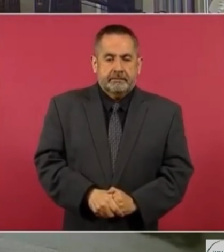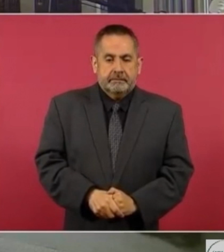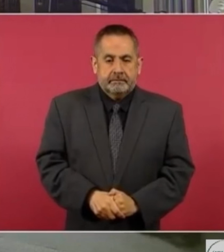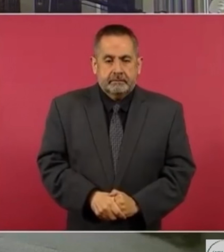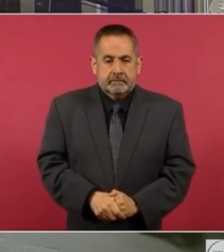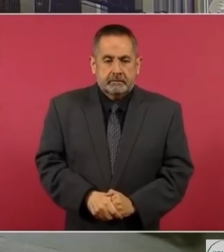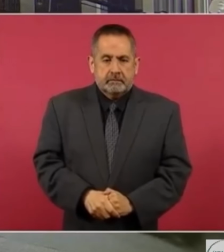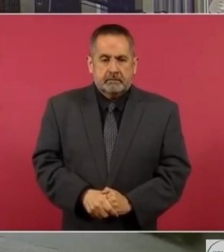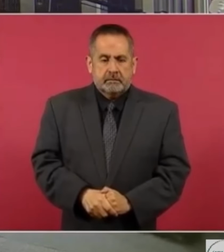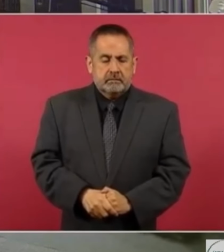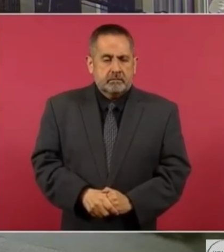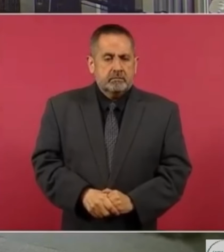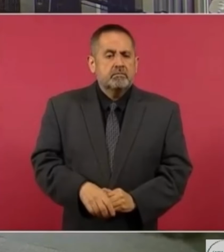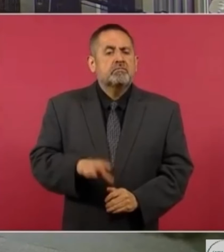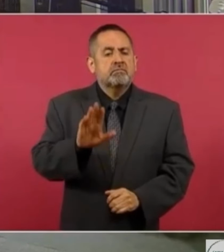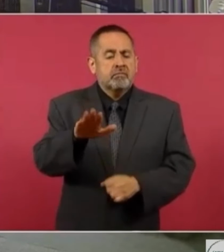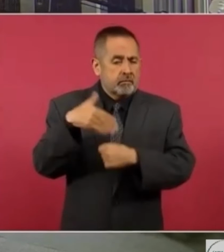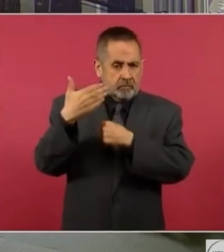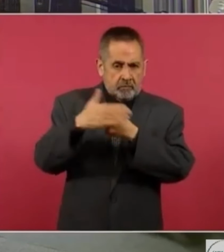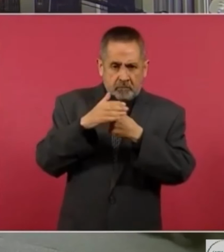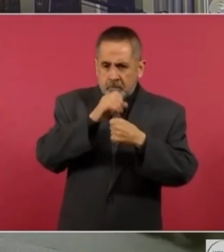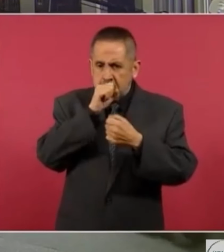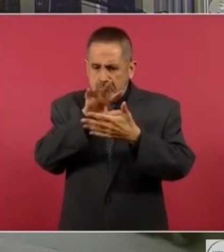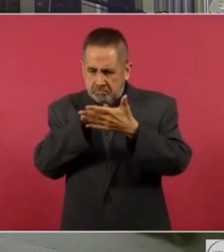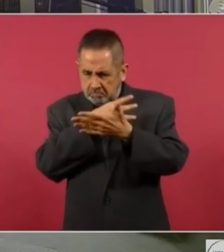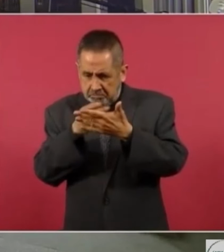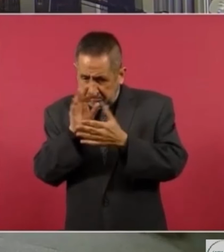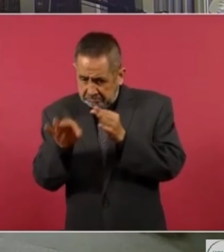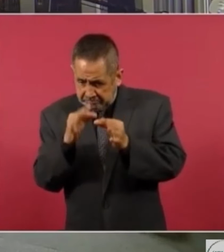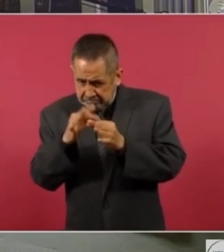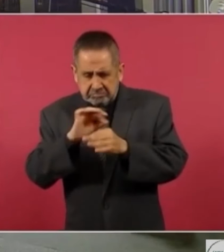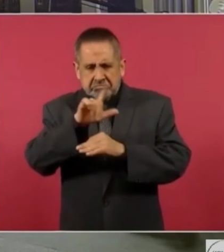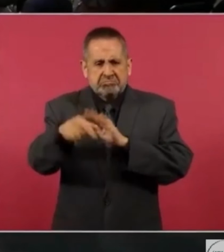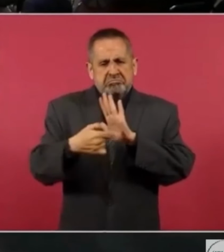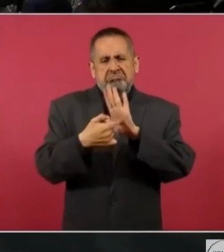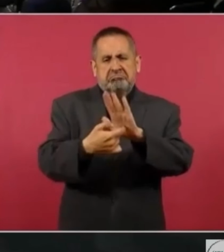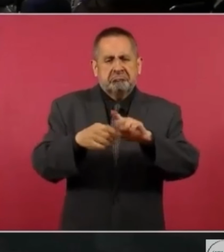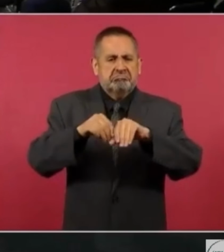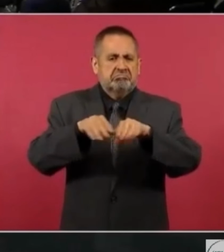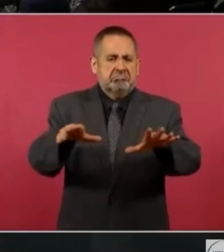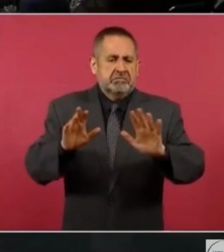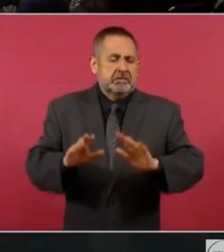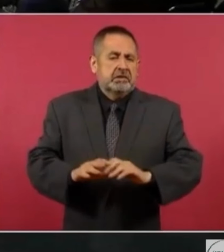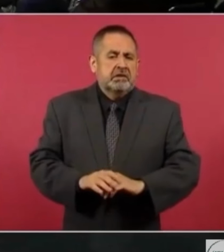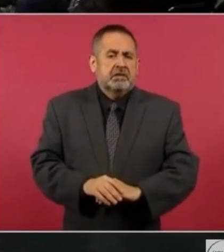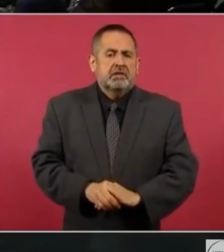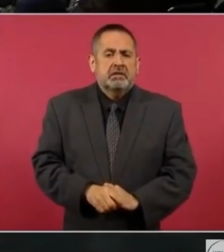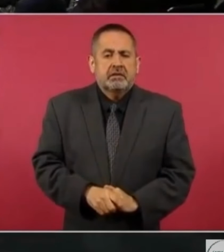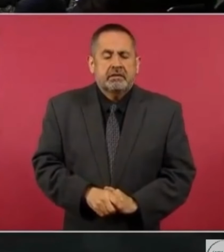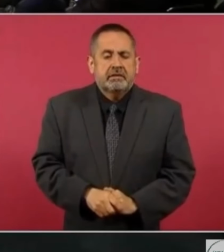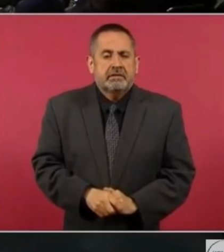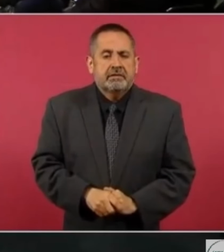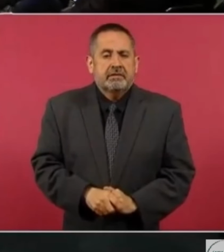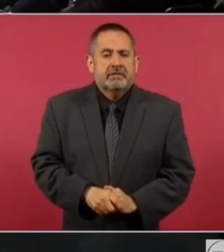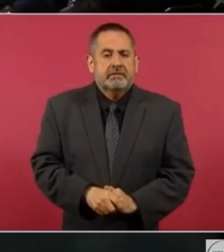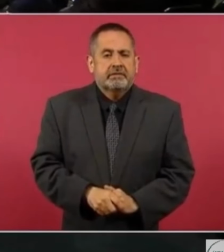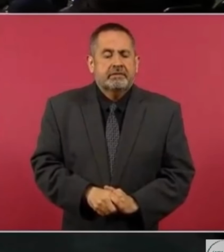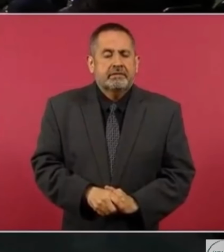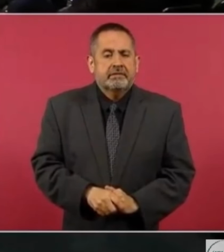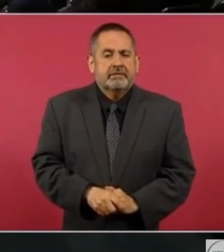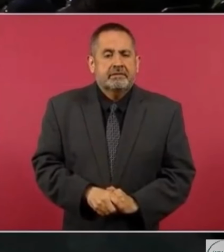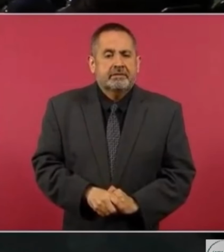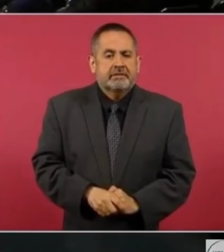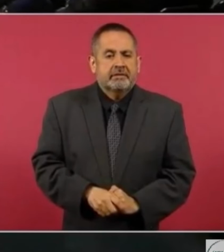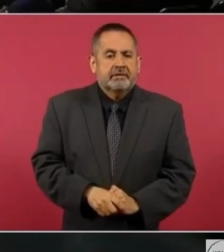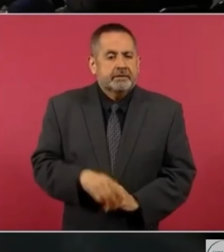En su momento, cuando el esquema esté diseñado, lo comentaremos. Y sobre Paxlovid, ¿cuántos mexicanos ya pudieron recibir este